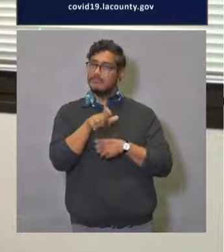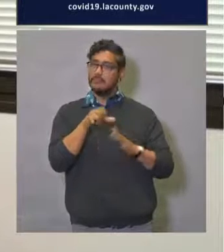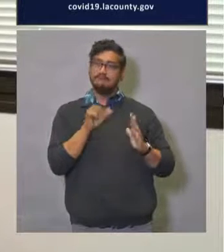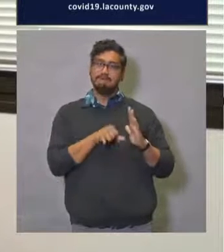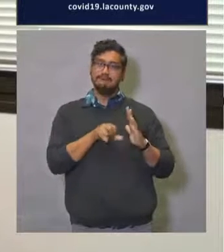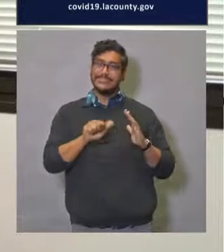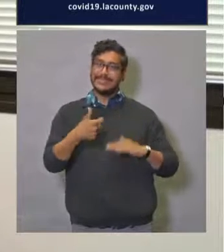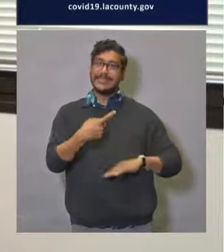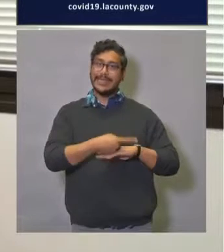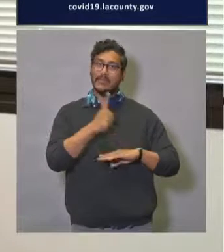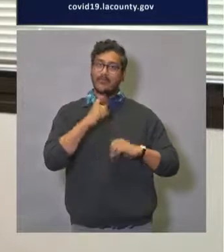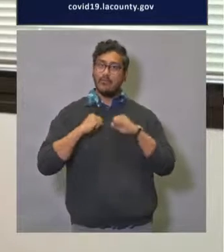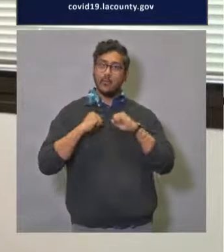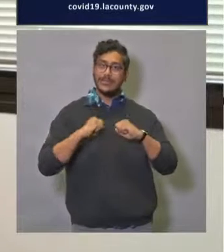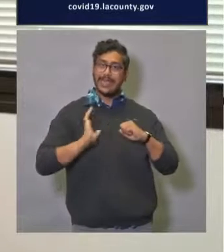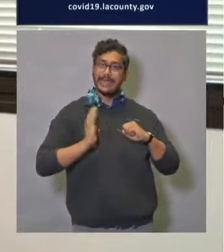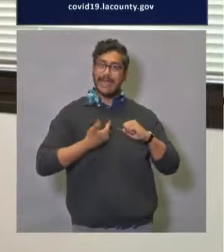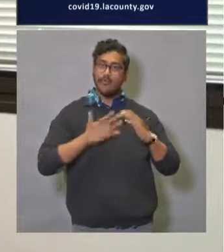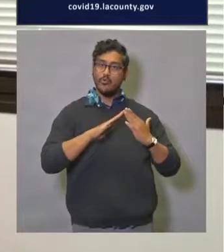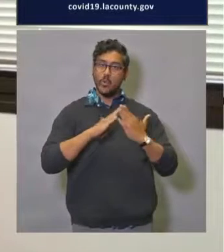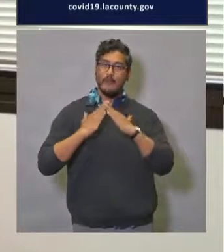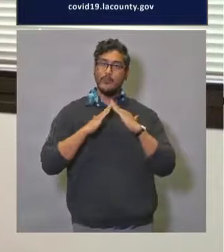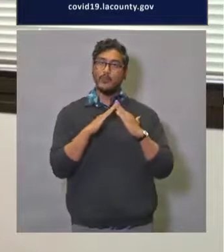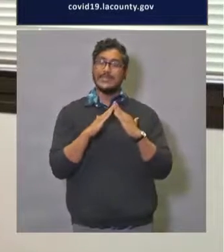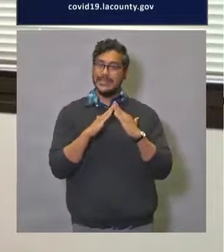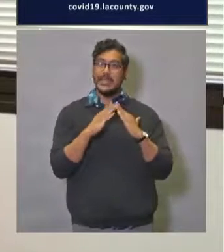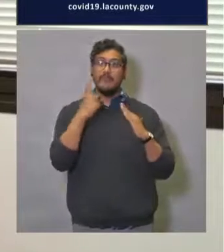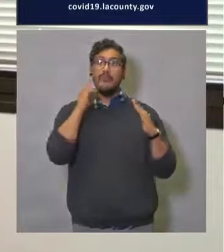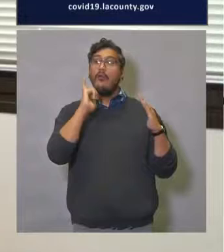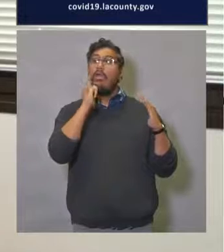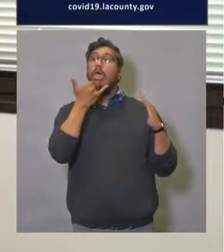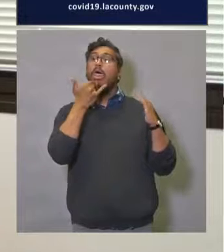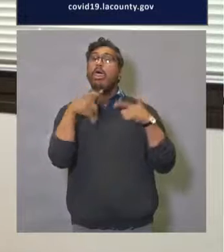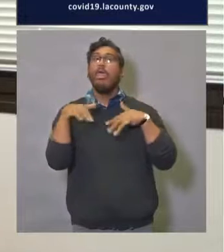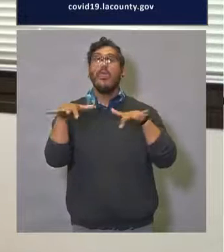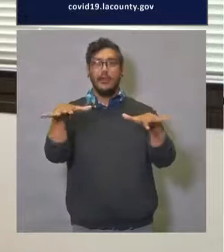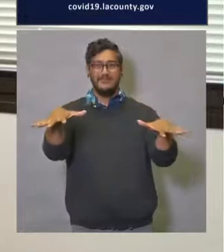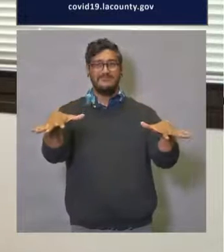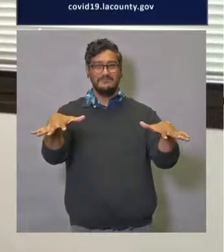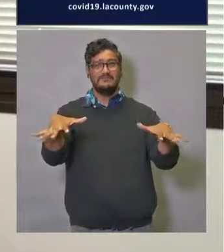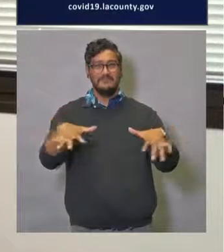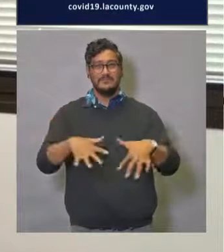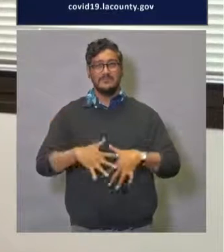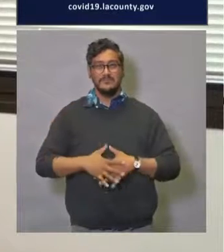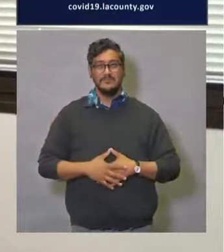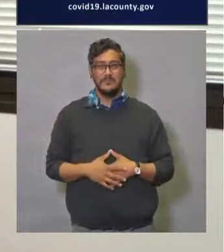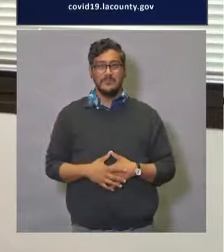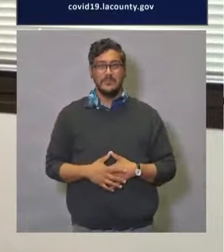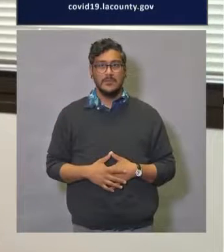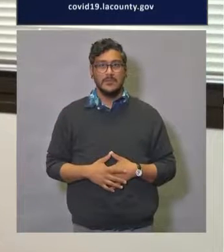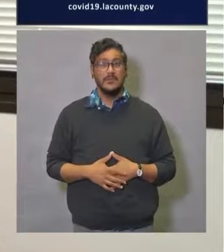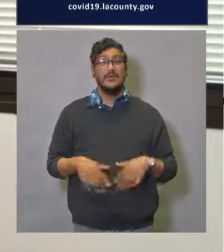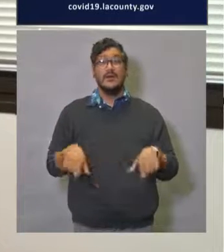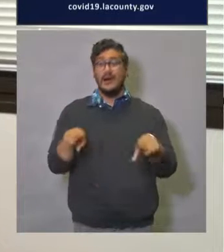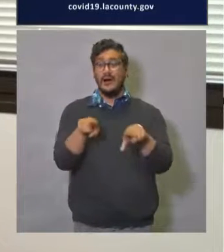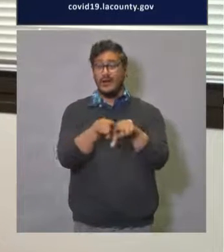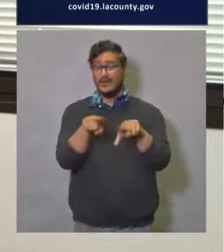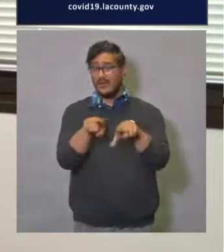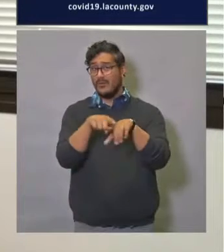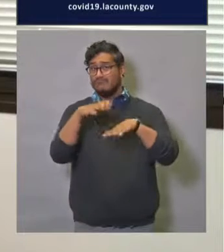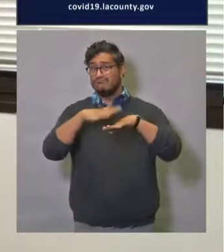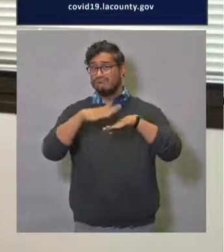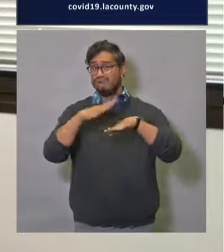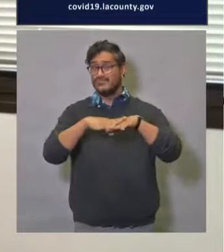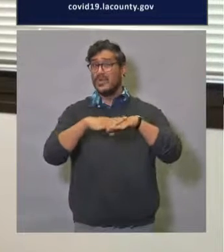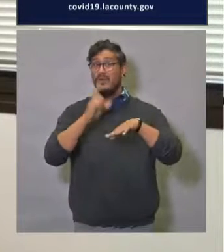comunidad de la transmisión inadvertida del virus de los viajeros. También recomendamos de manera rotunda